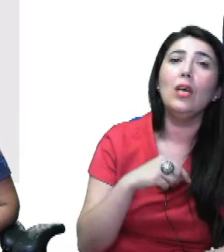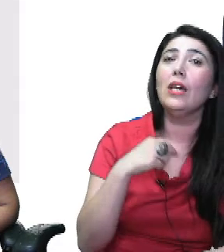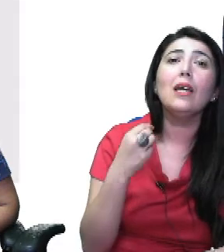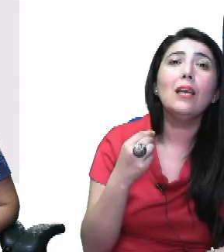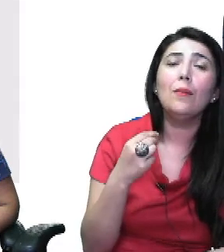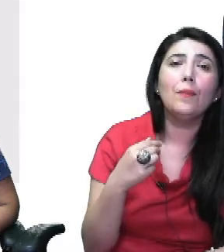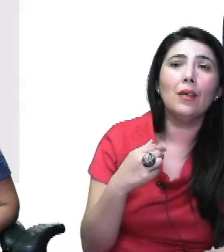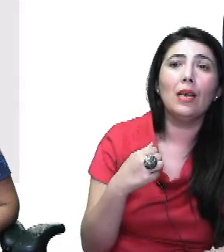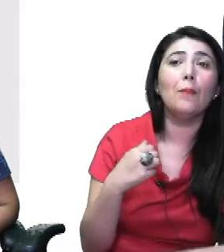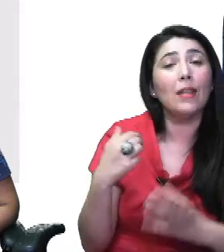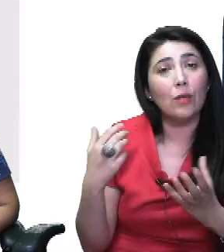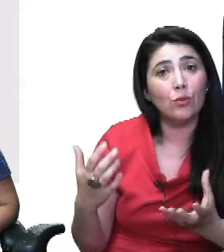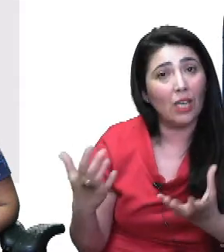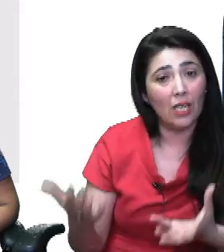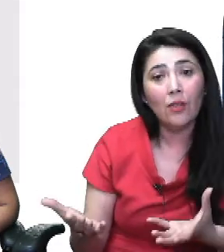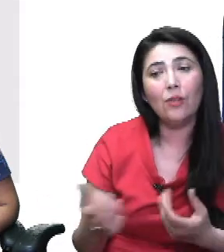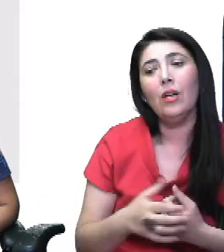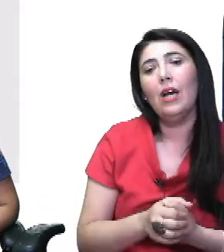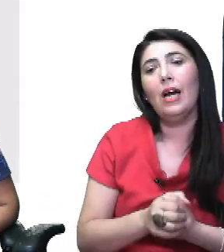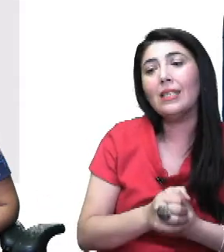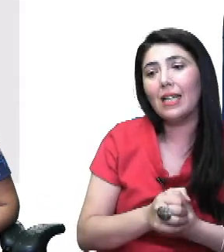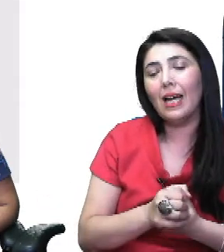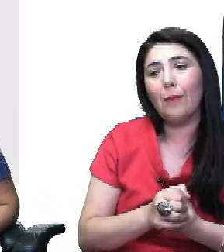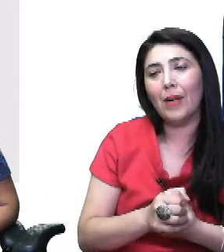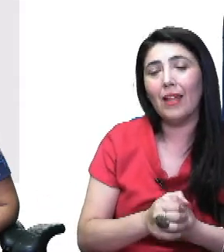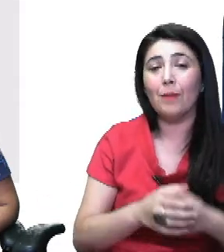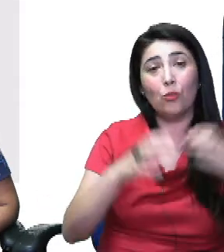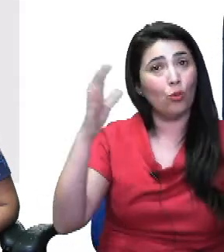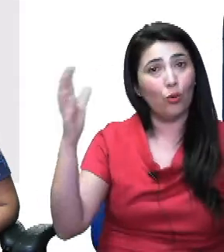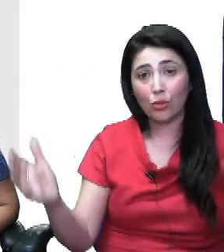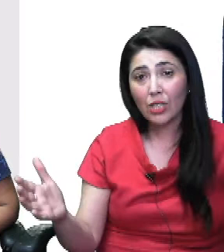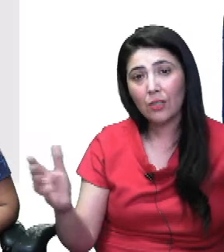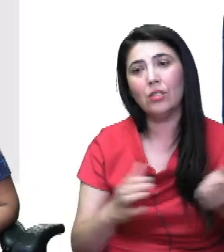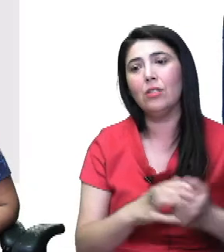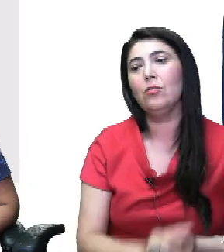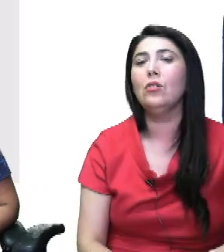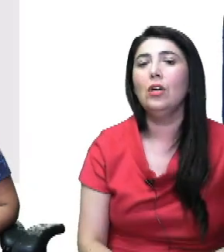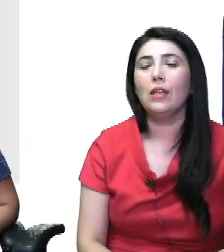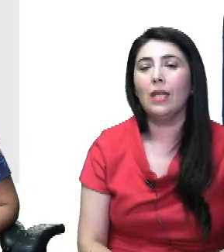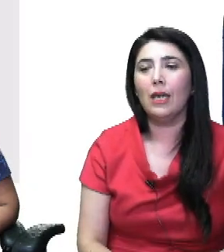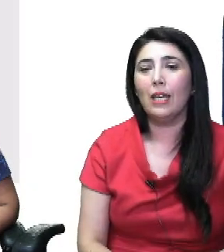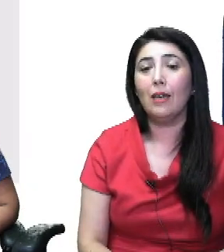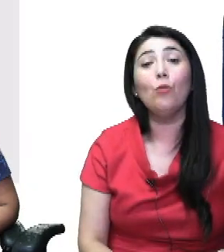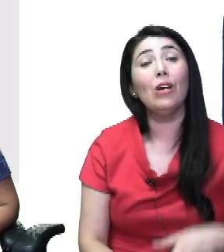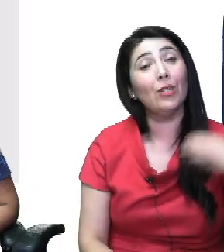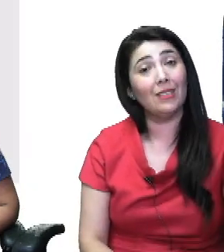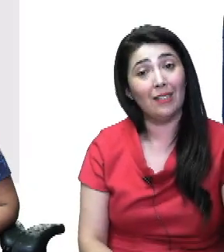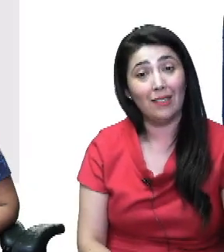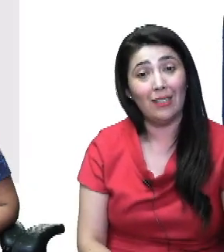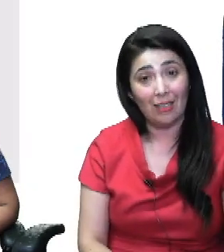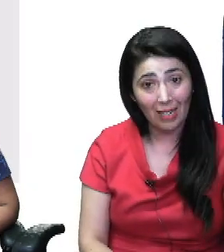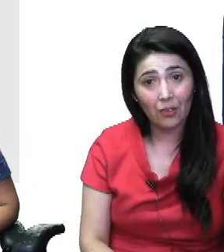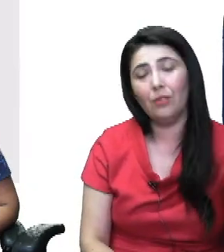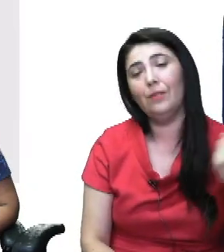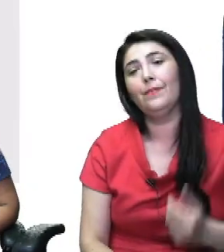como la pérdida de un ser querido, hasta la pérdida de mi entorno conocido, ¿cierto? De una fuente